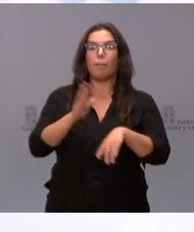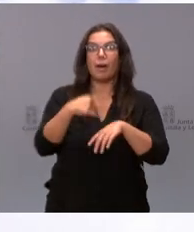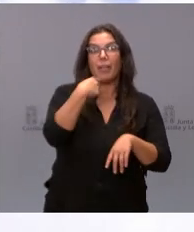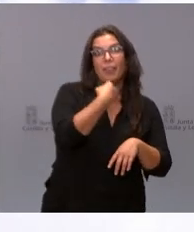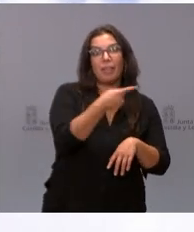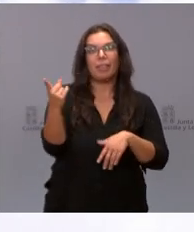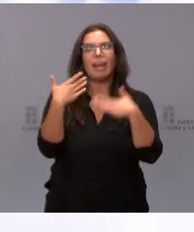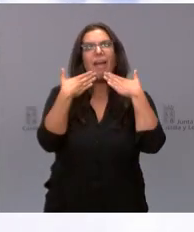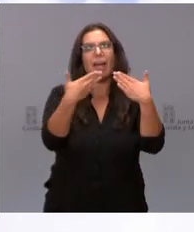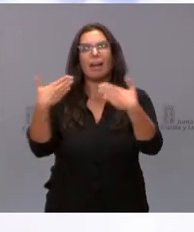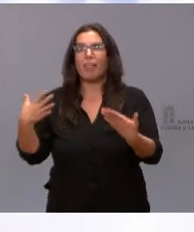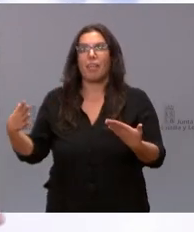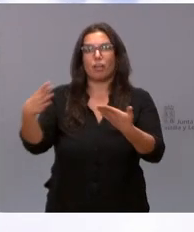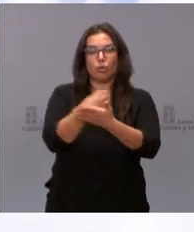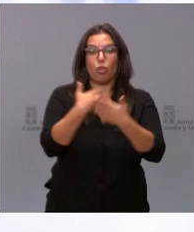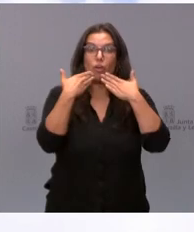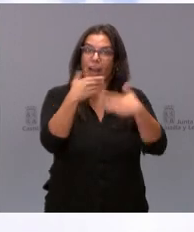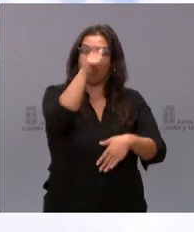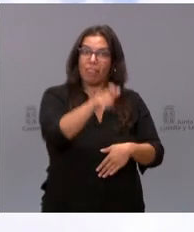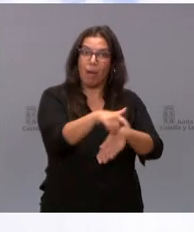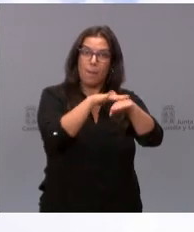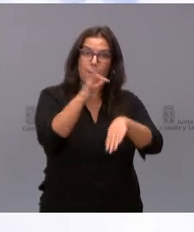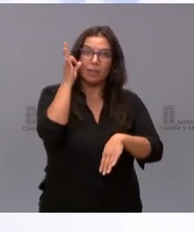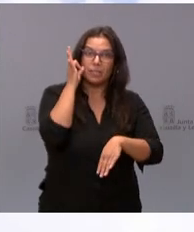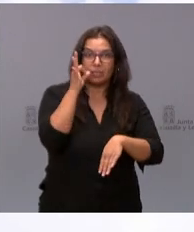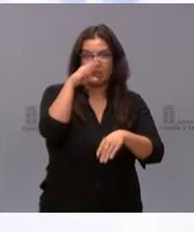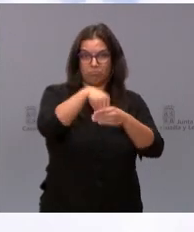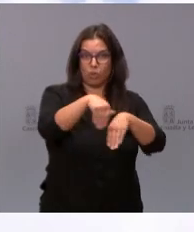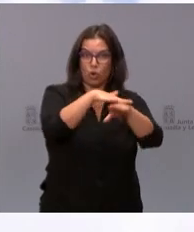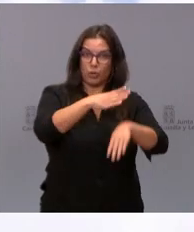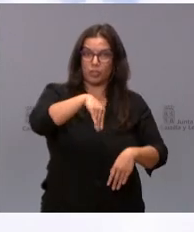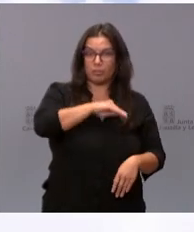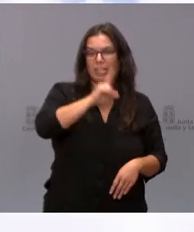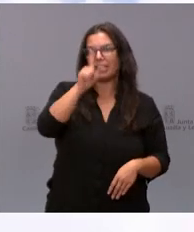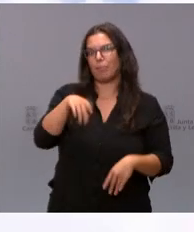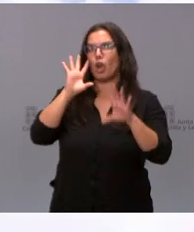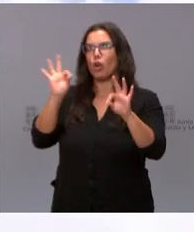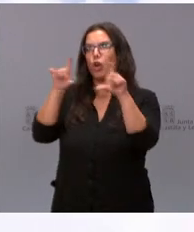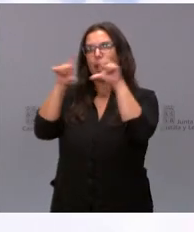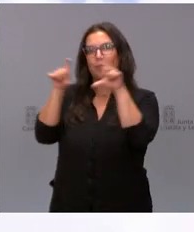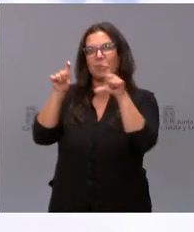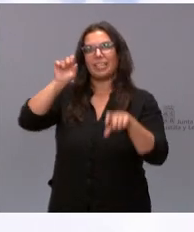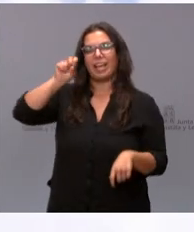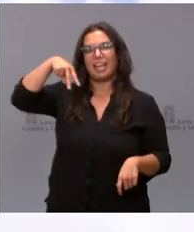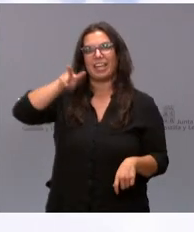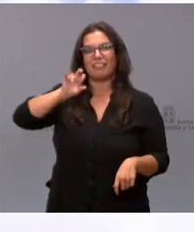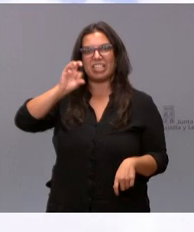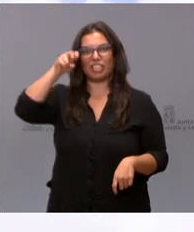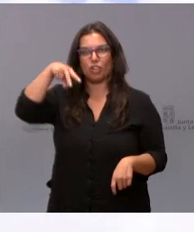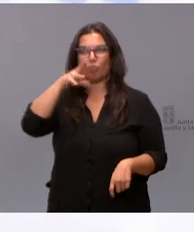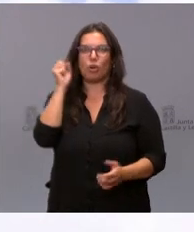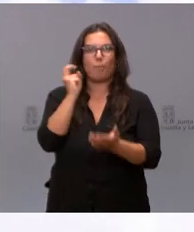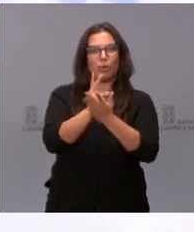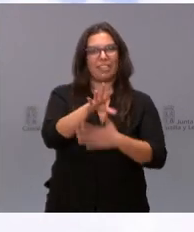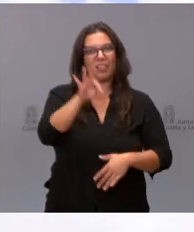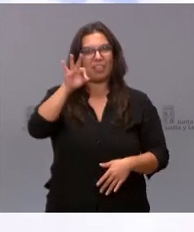mundo para agradecerte ministra al gobierno de españa y por supuesto en visión su apuesta por castilla y león' estamos